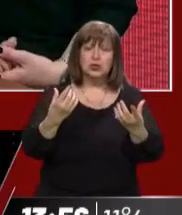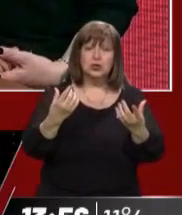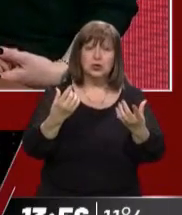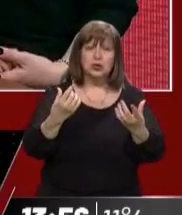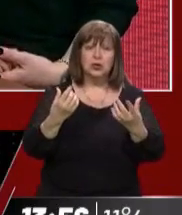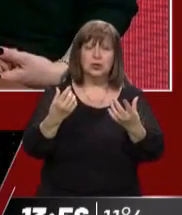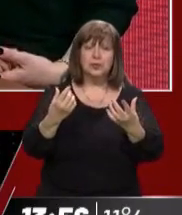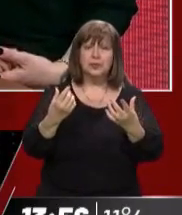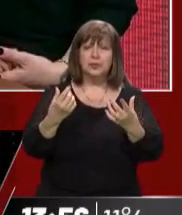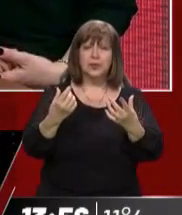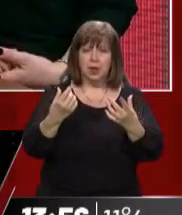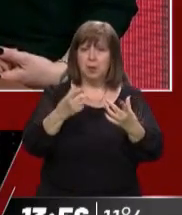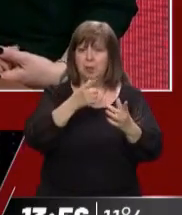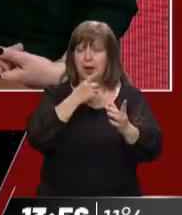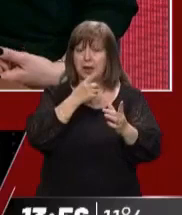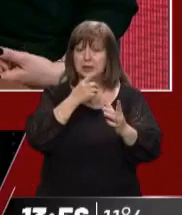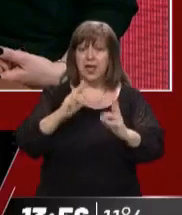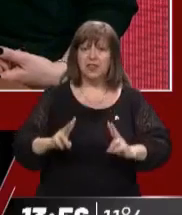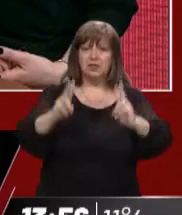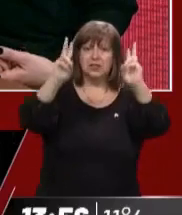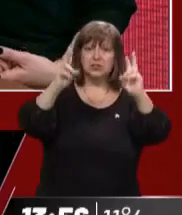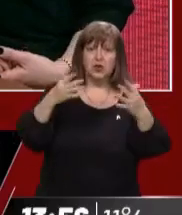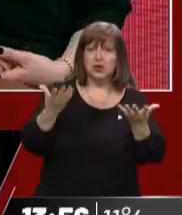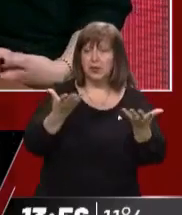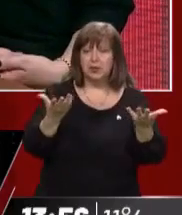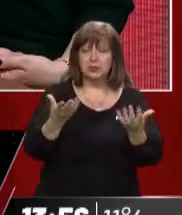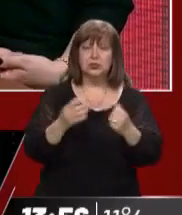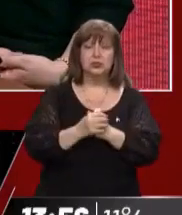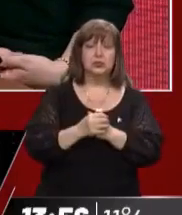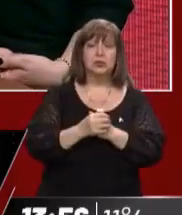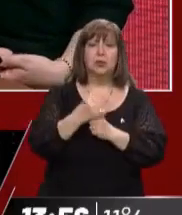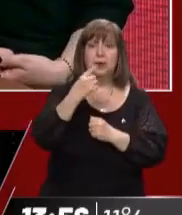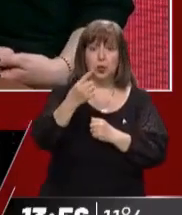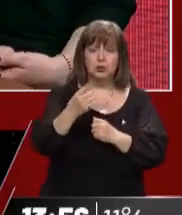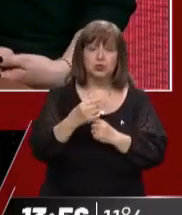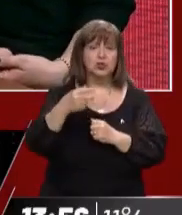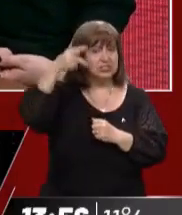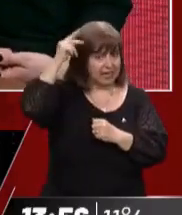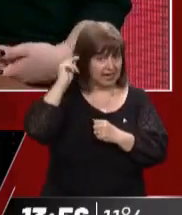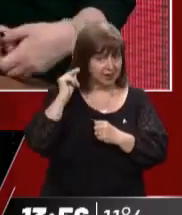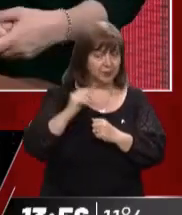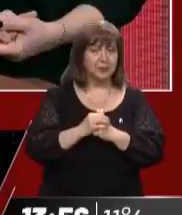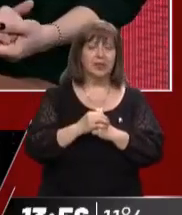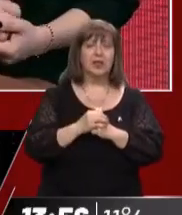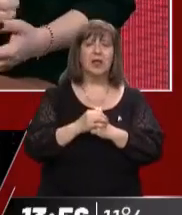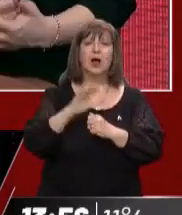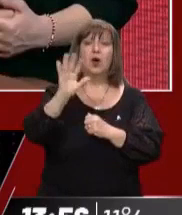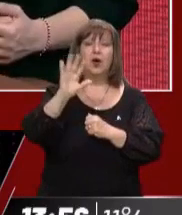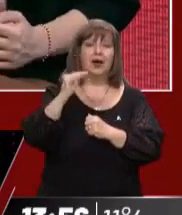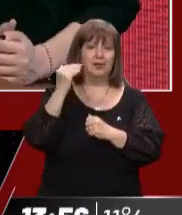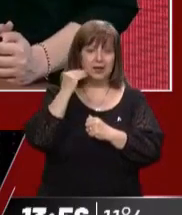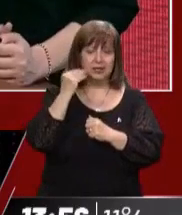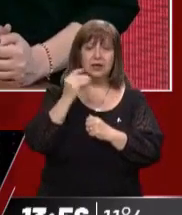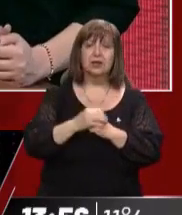la situación que puede provocar en un edificio Hola Daniel cómo te va Qué tal cómo están muy bien Bueno Les